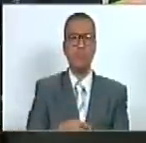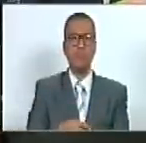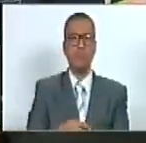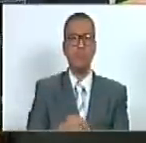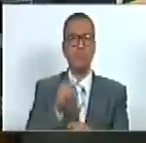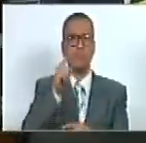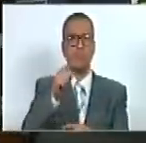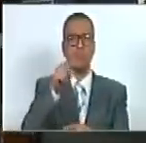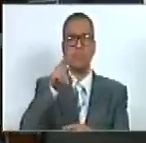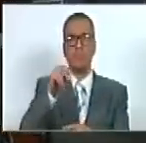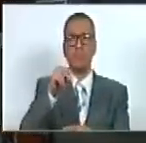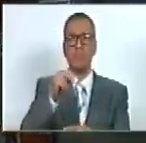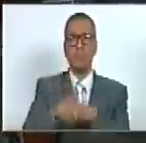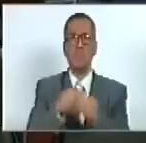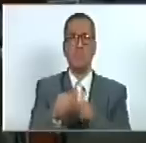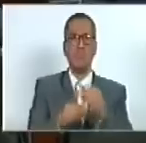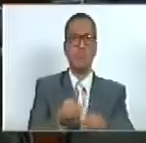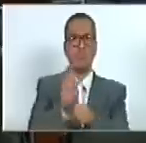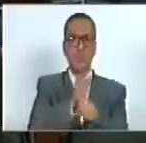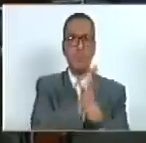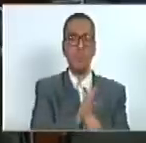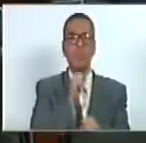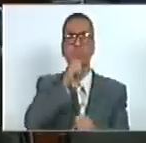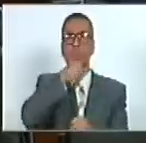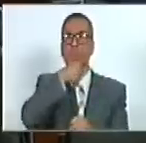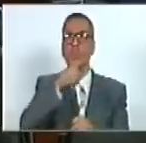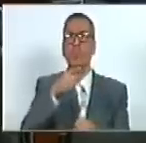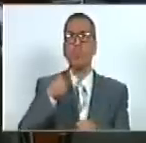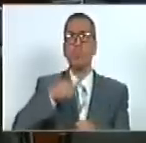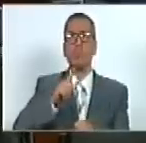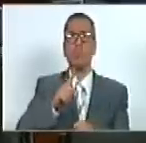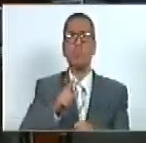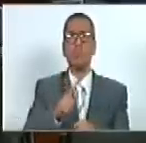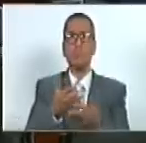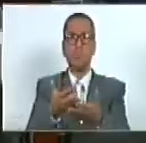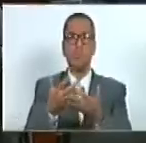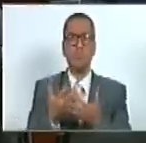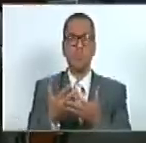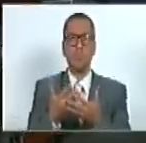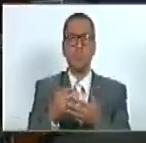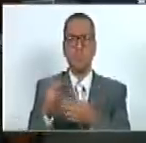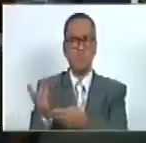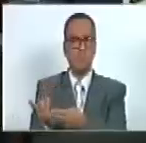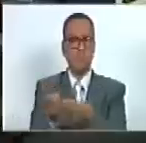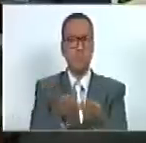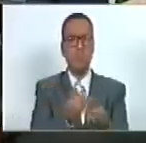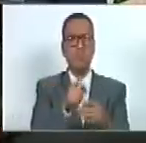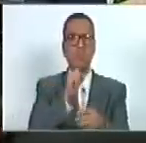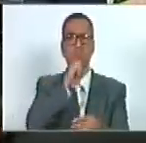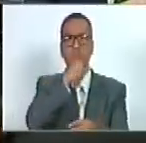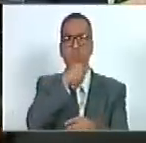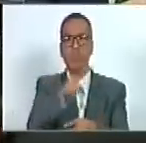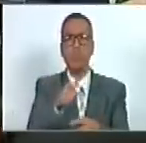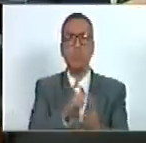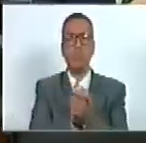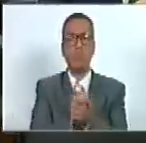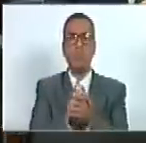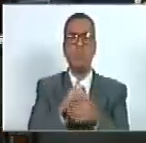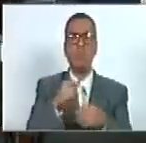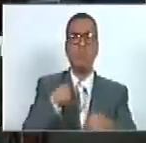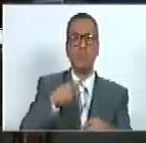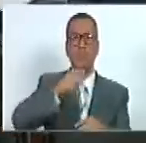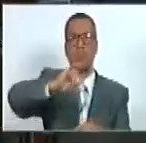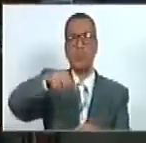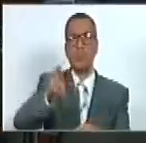no es precisamente cuidando viejitos, sino recibiéndola de un viejito que habla con amigos inexistentes, Joe